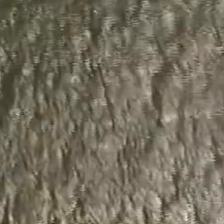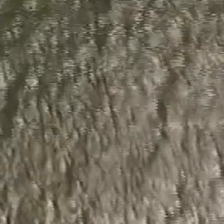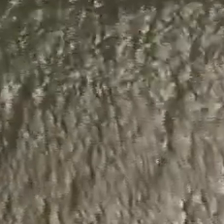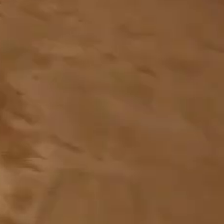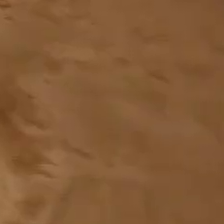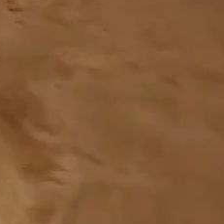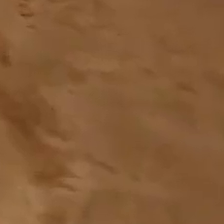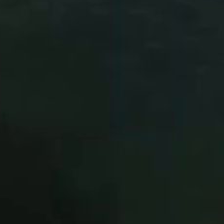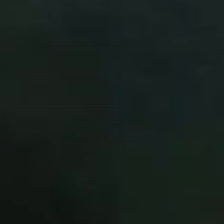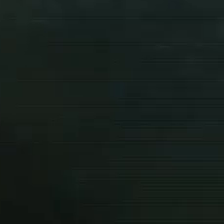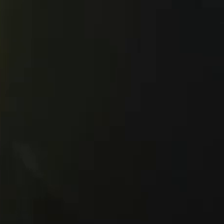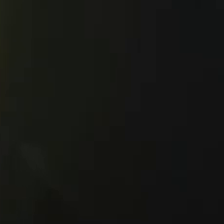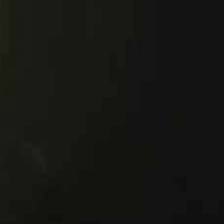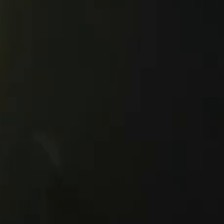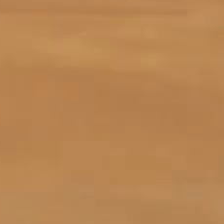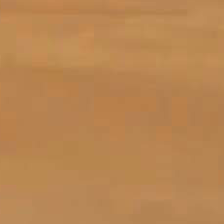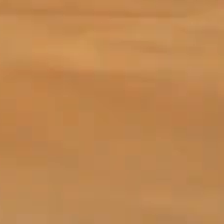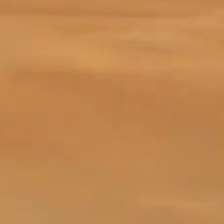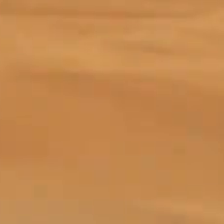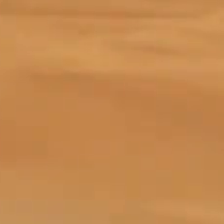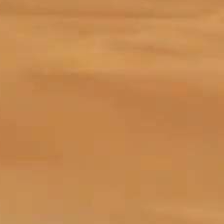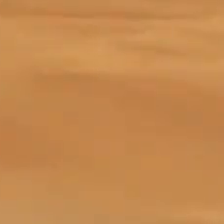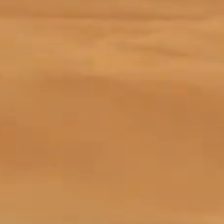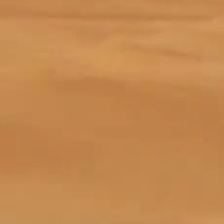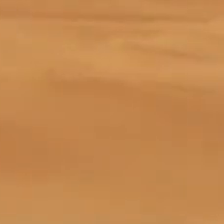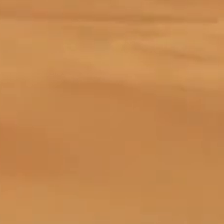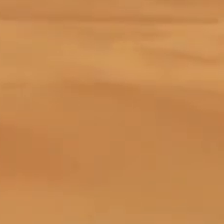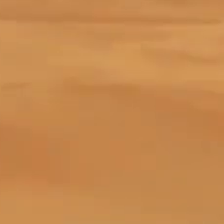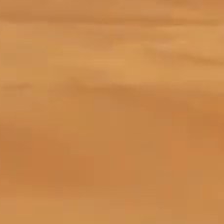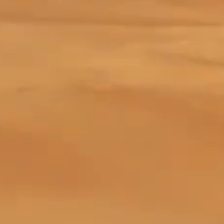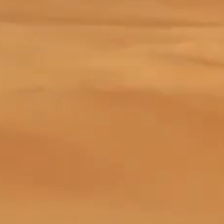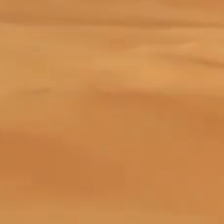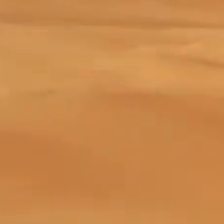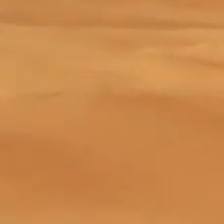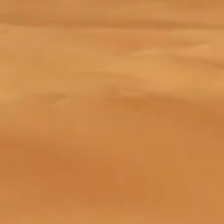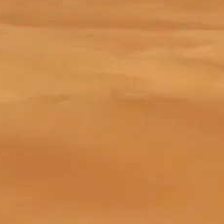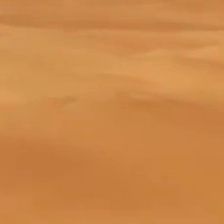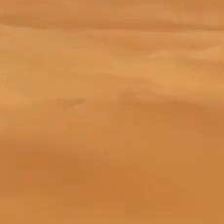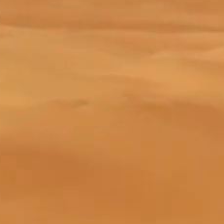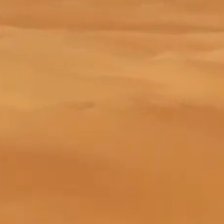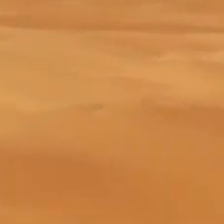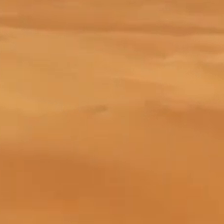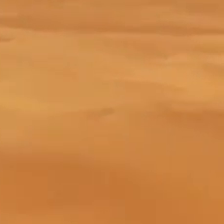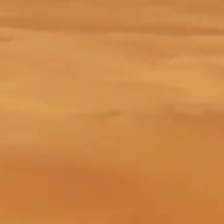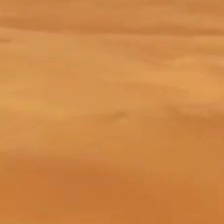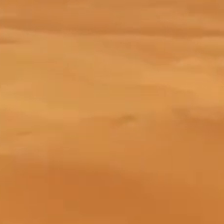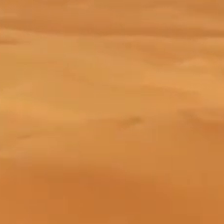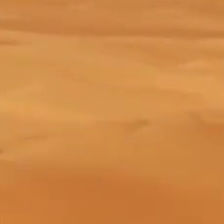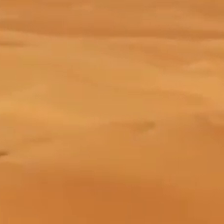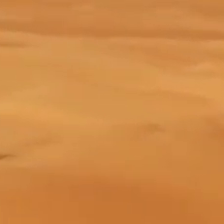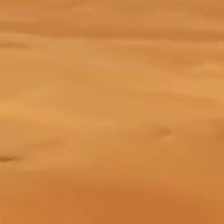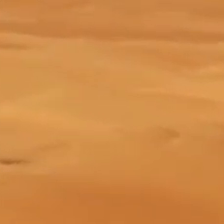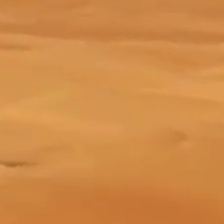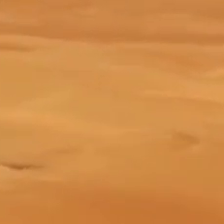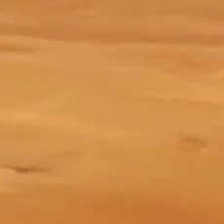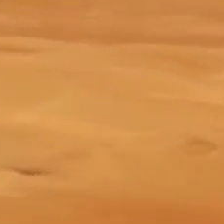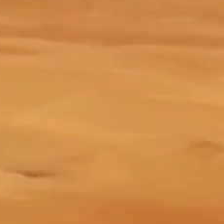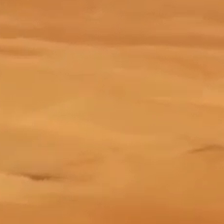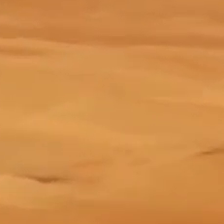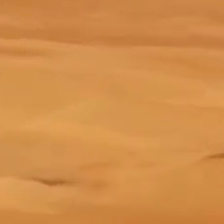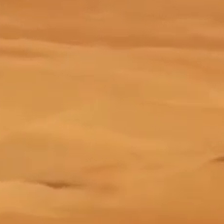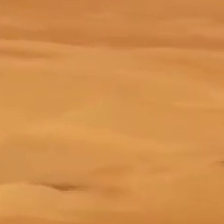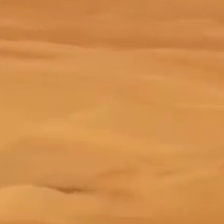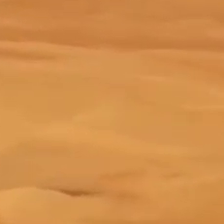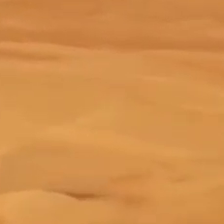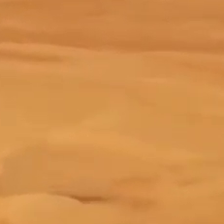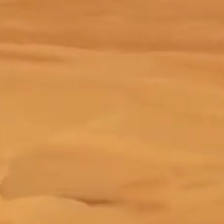Paracas, el reino del viento, el jueves 28 a las 10 de la noche y el domingo 31 de enero a las 10